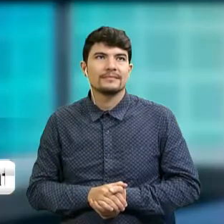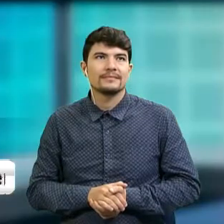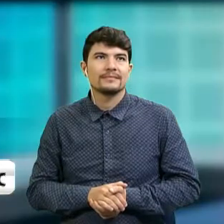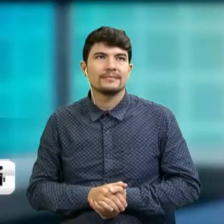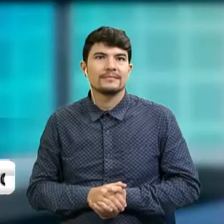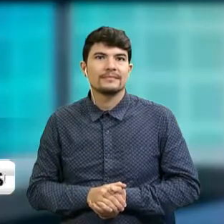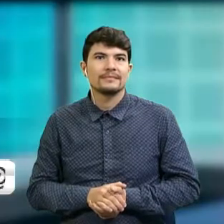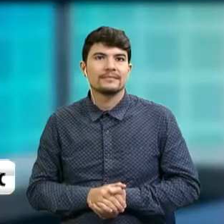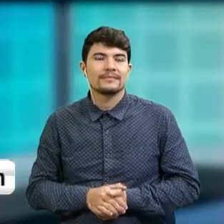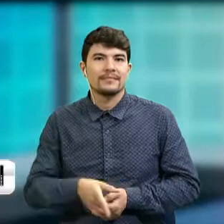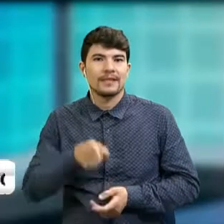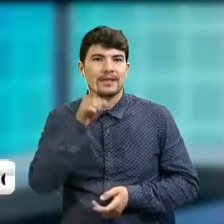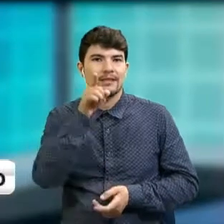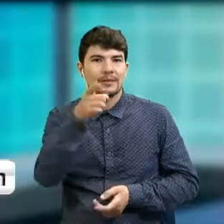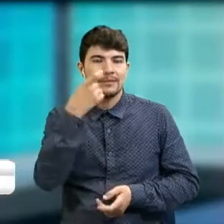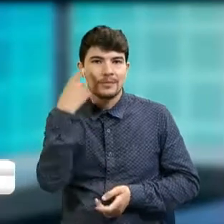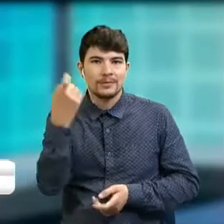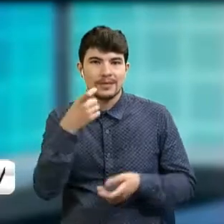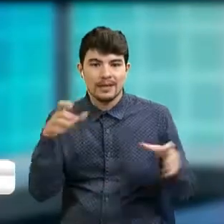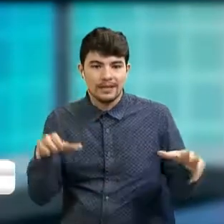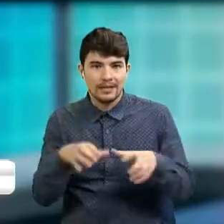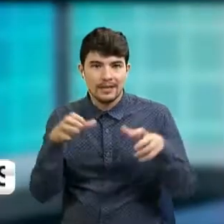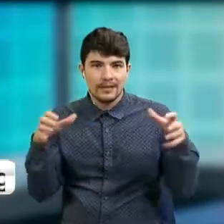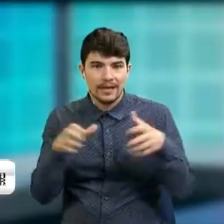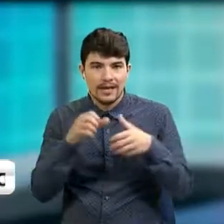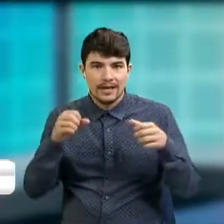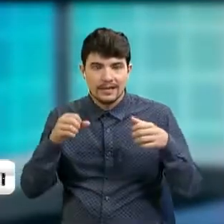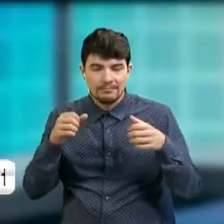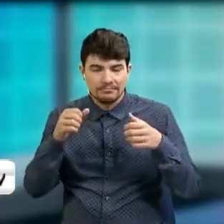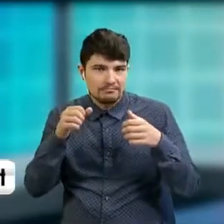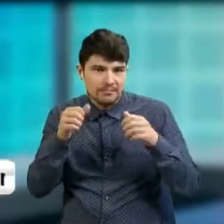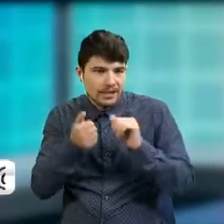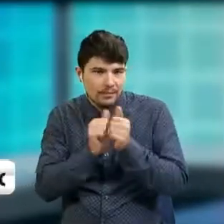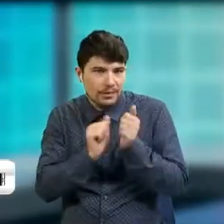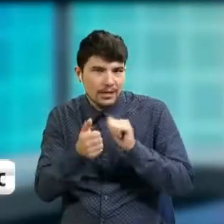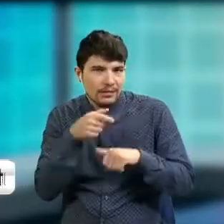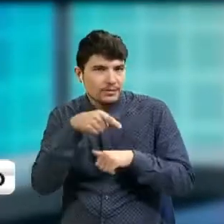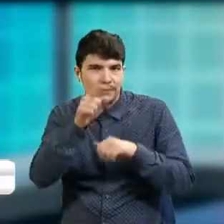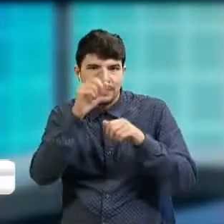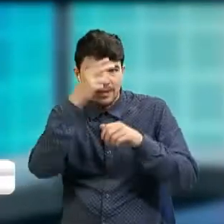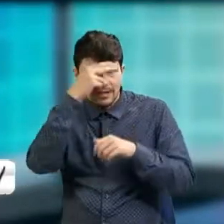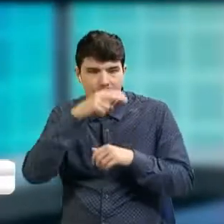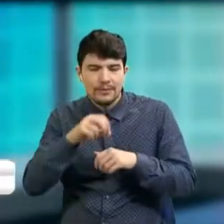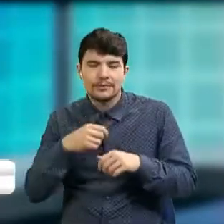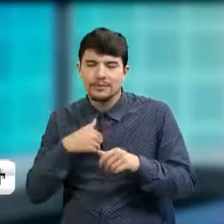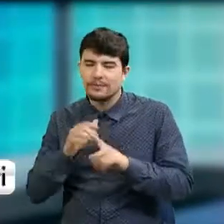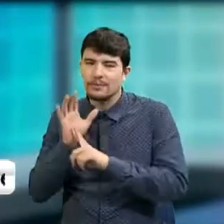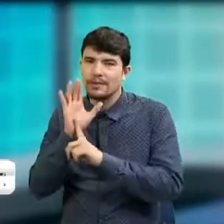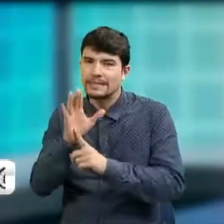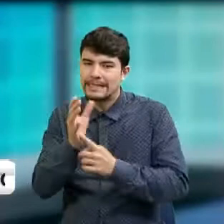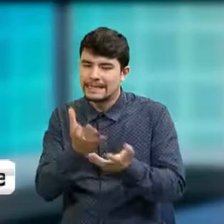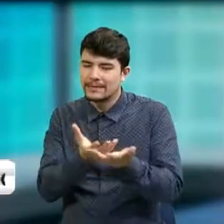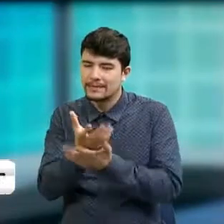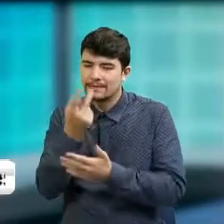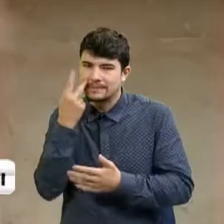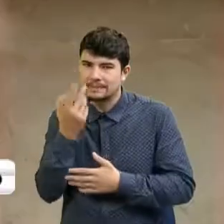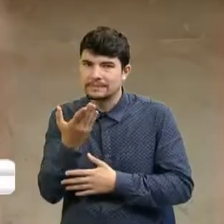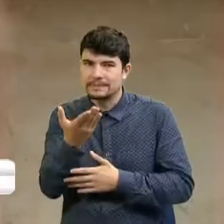Está buscando actividades lúdicas para sus hijos. Aquí les traigo una excelente recomendación. Veamos de qué